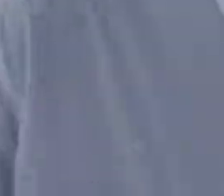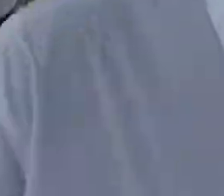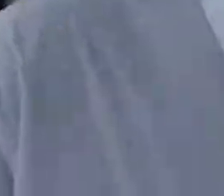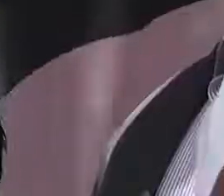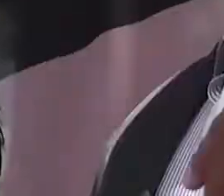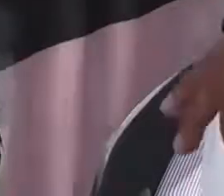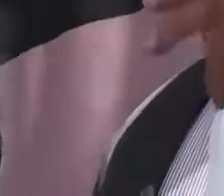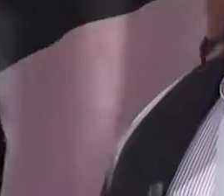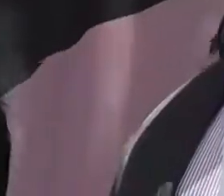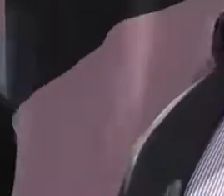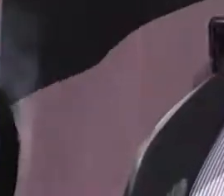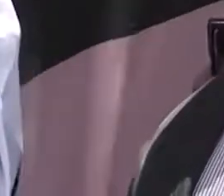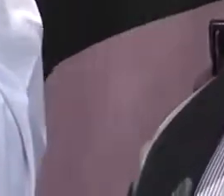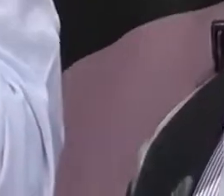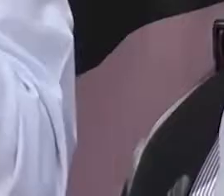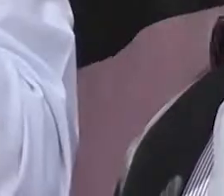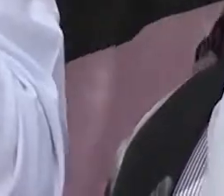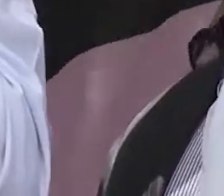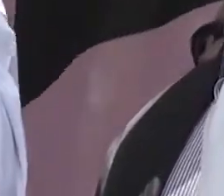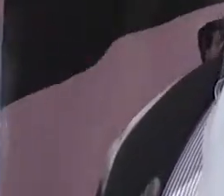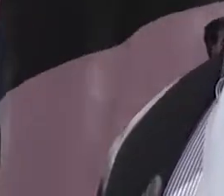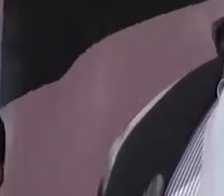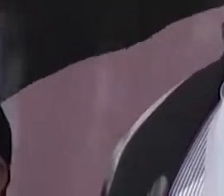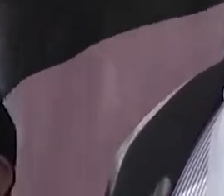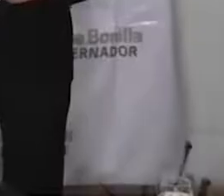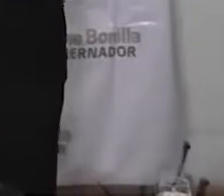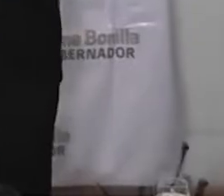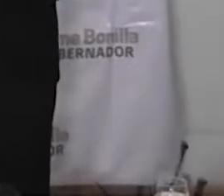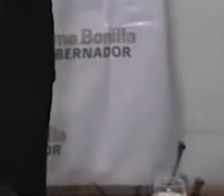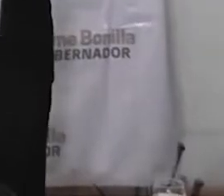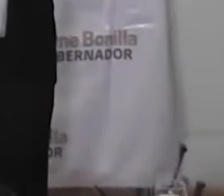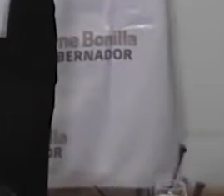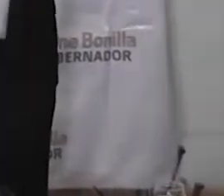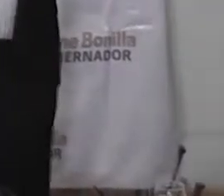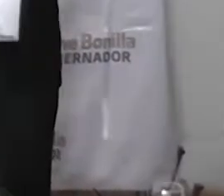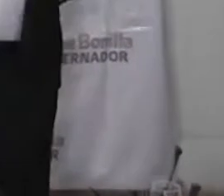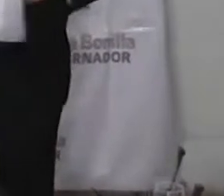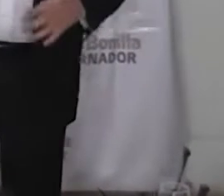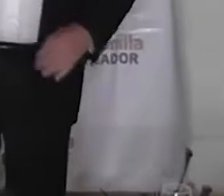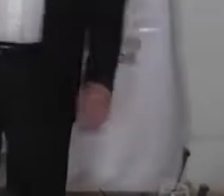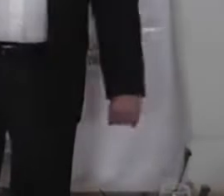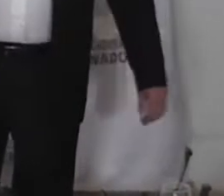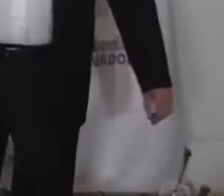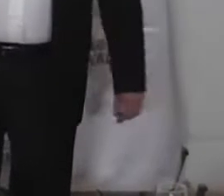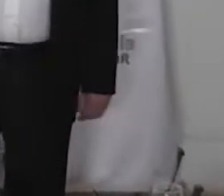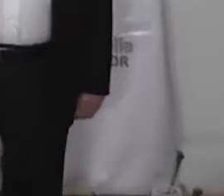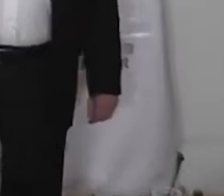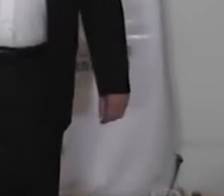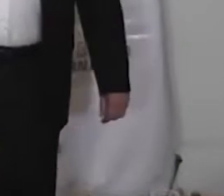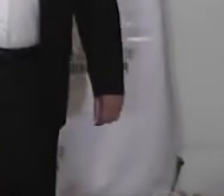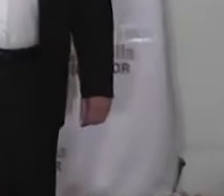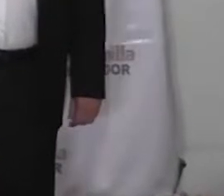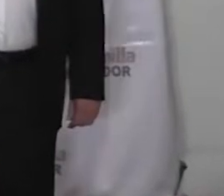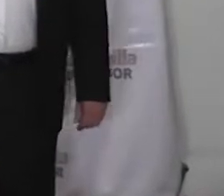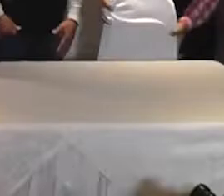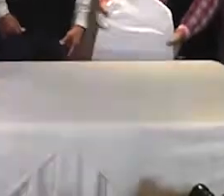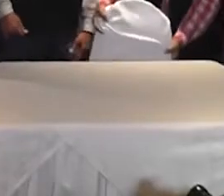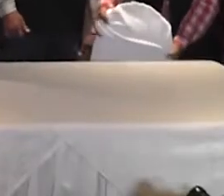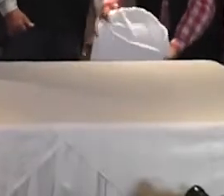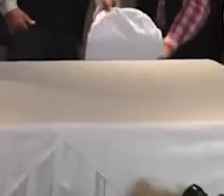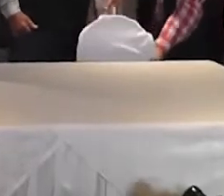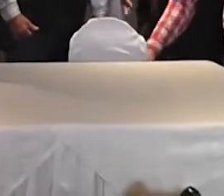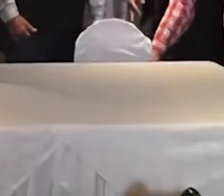El tribunal nos requirió toda vez que, una vez que acuden a ese domicilio, les indican que la persona no habita en dicho sitio. Por